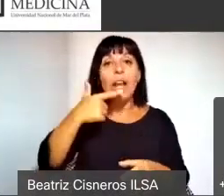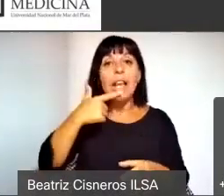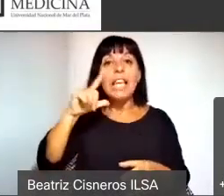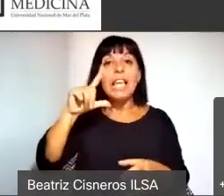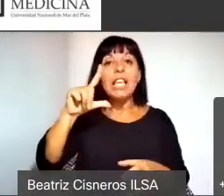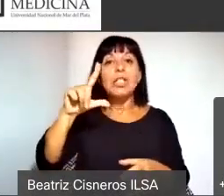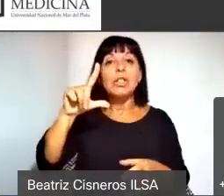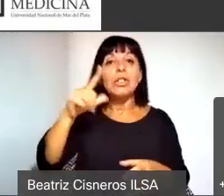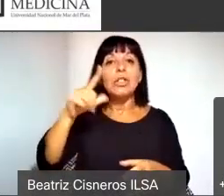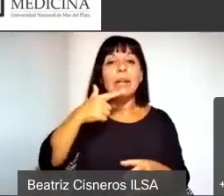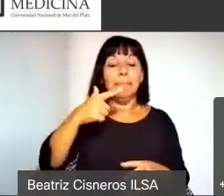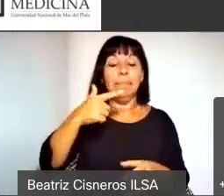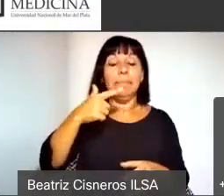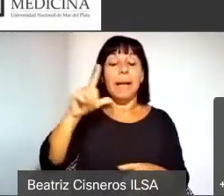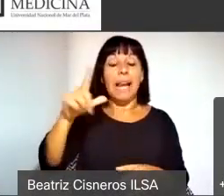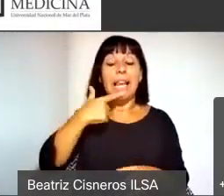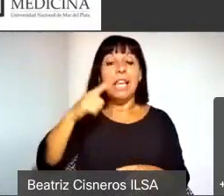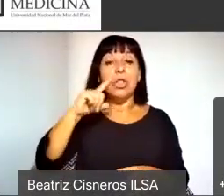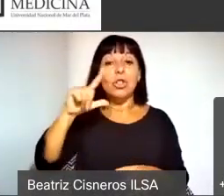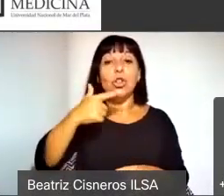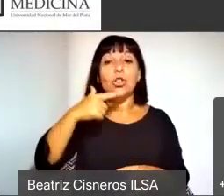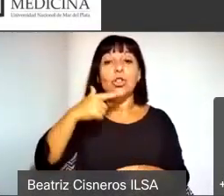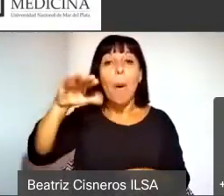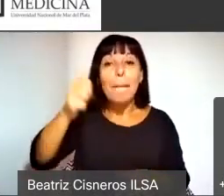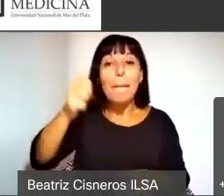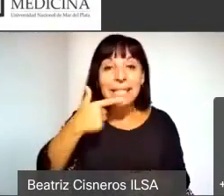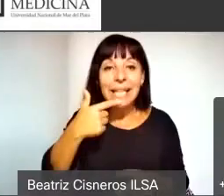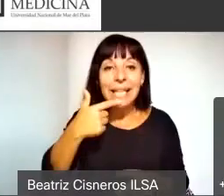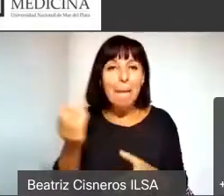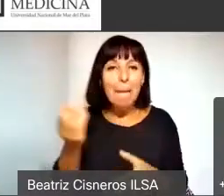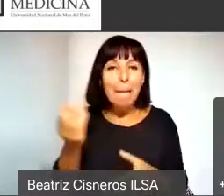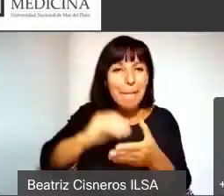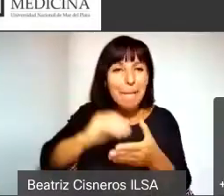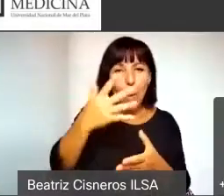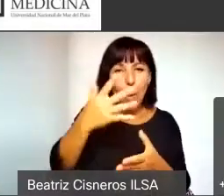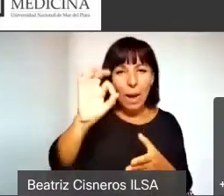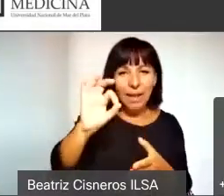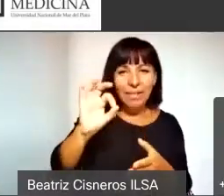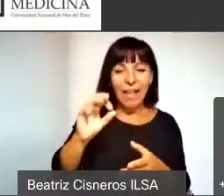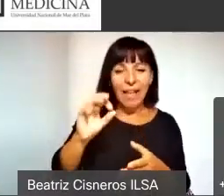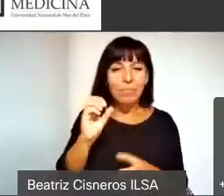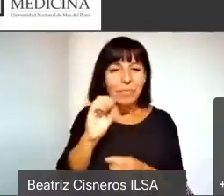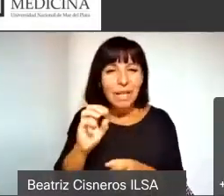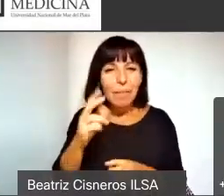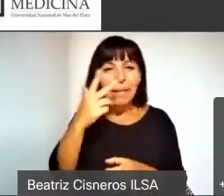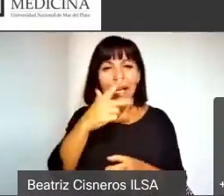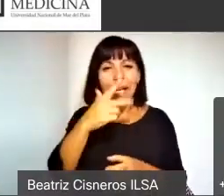40 tipos de enzimas diferentes, reciben el nombre de hidrolasas ácidas.